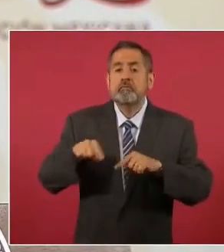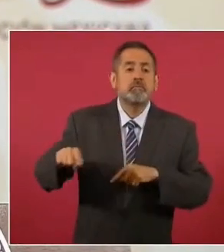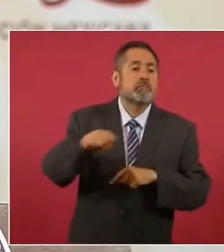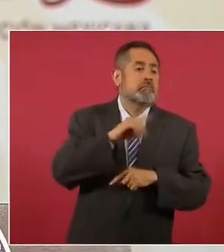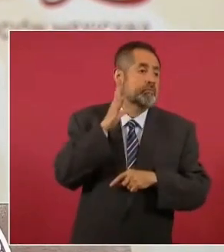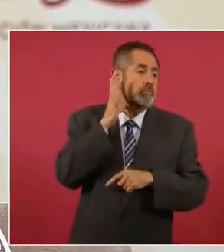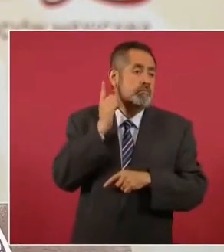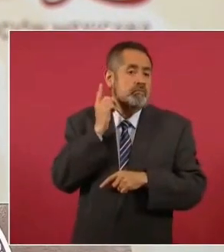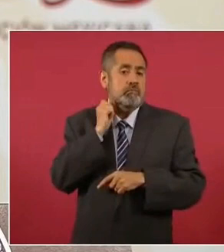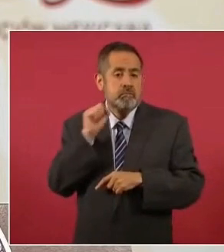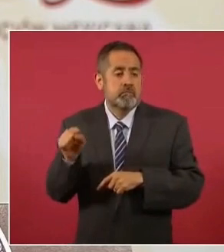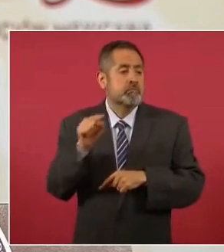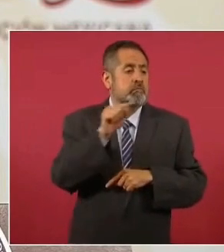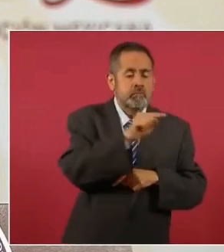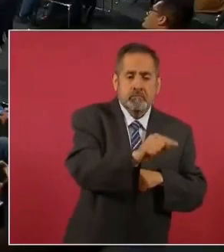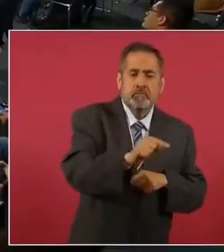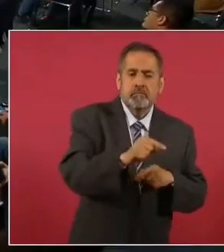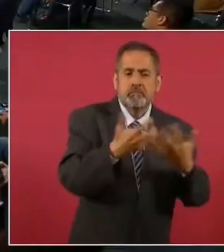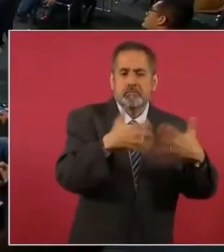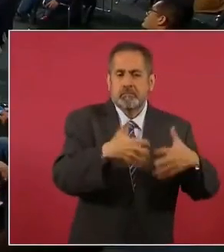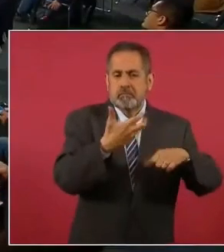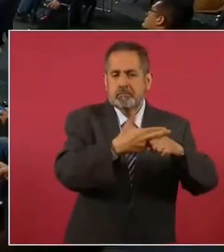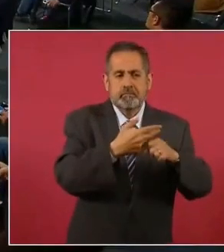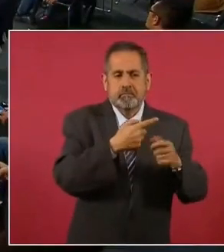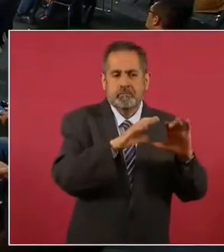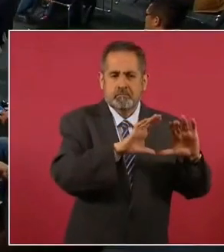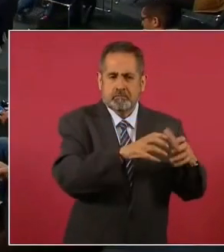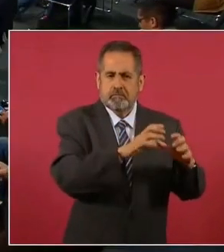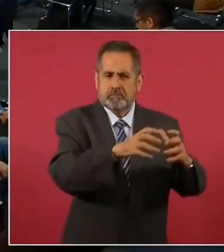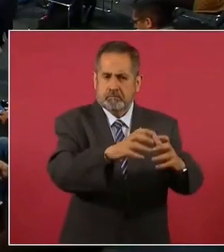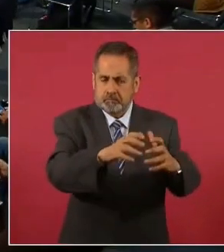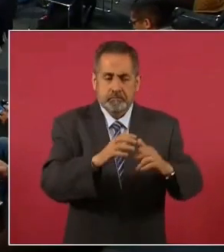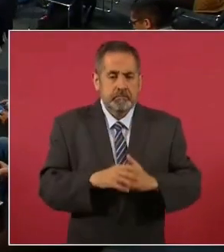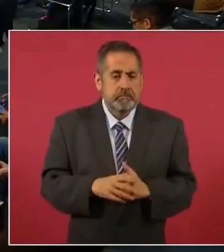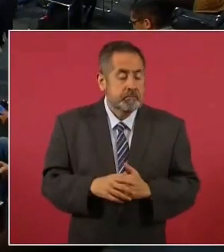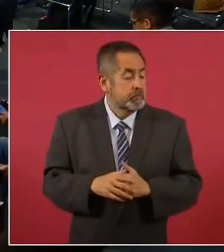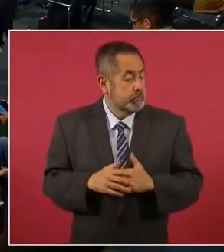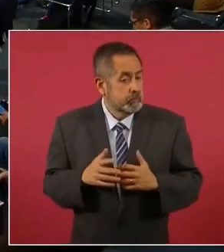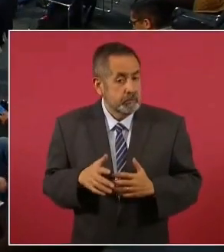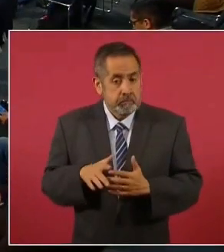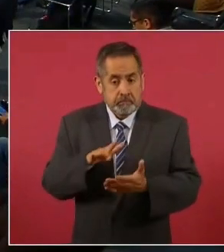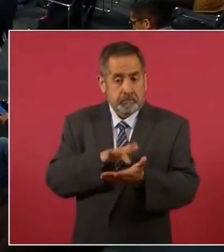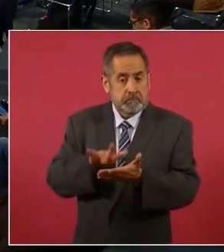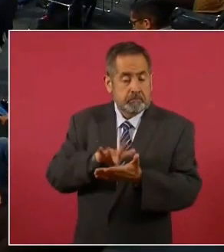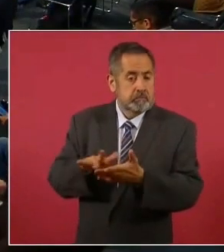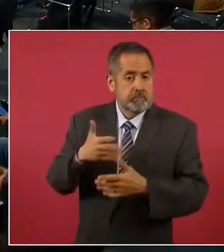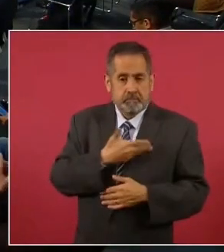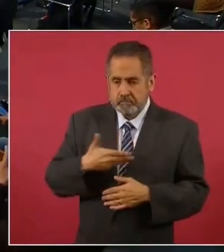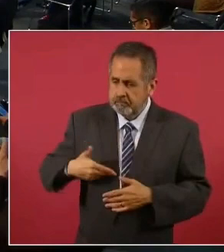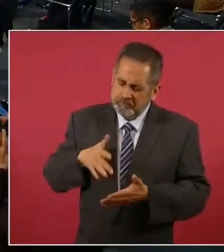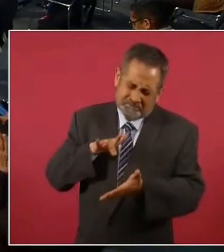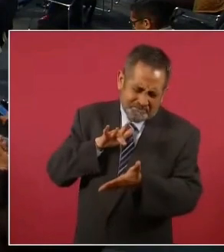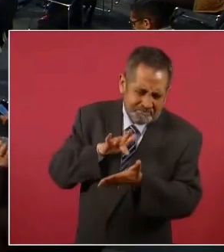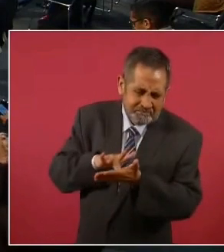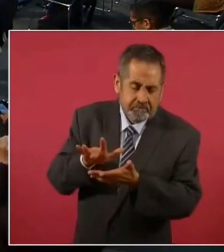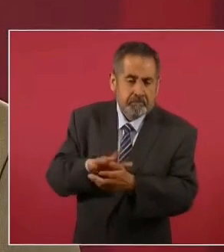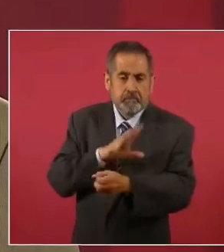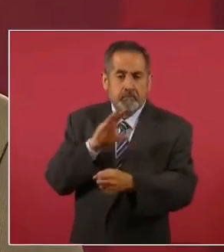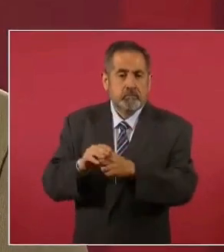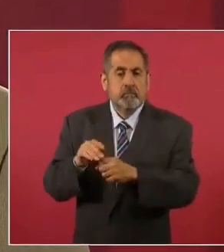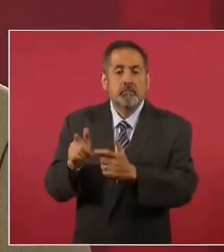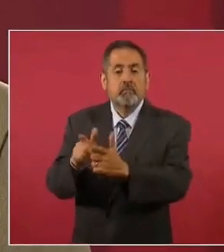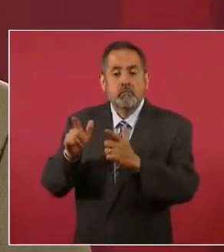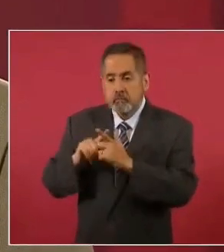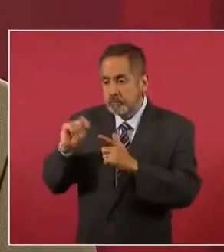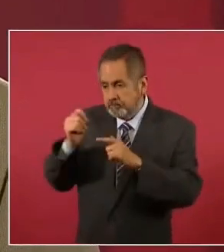cámaras. Quiero decir que en ese momento el apoyo por parte del presidente fue total. El grupo